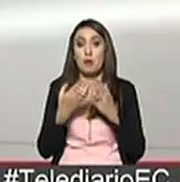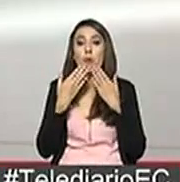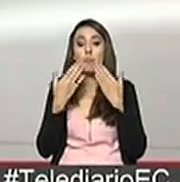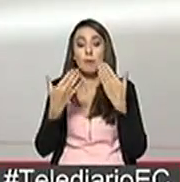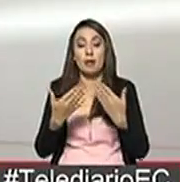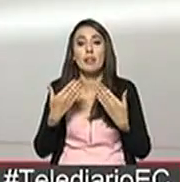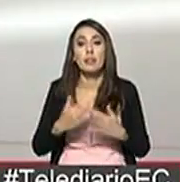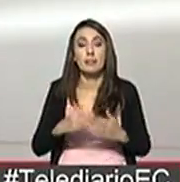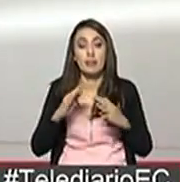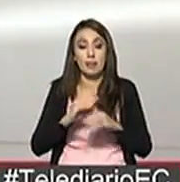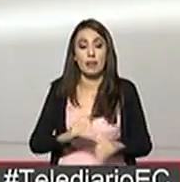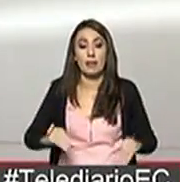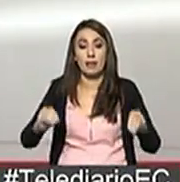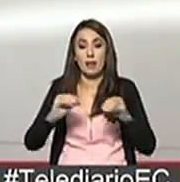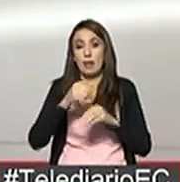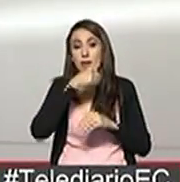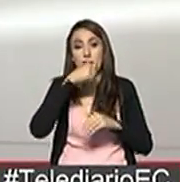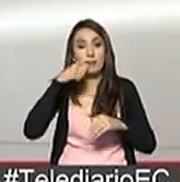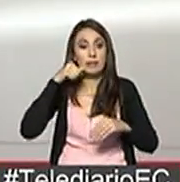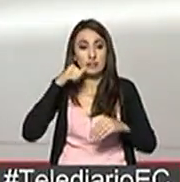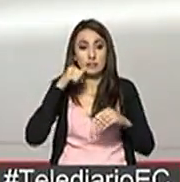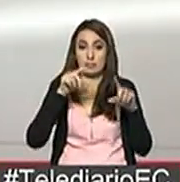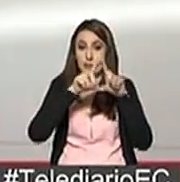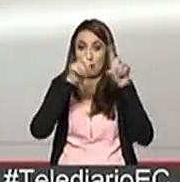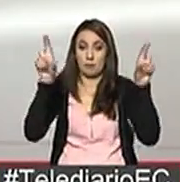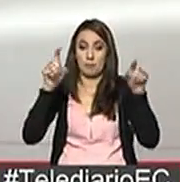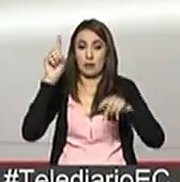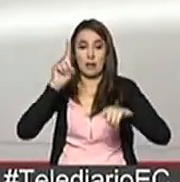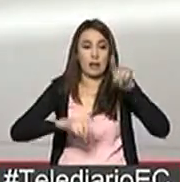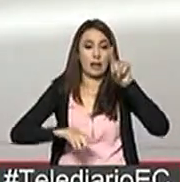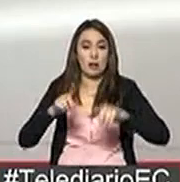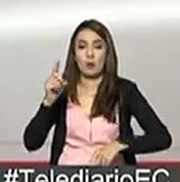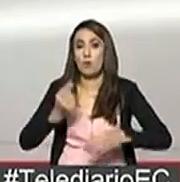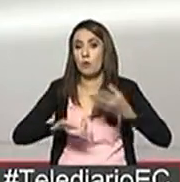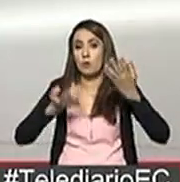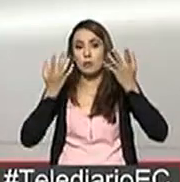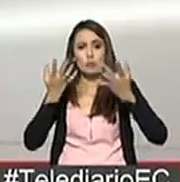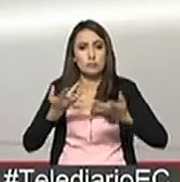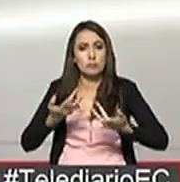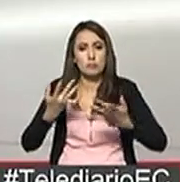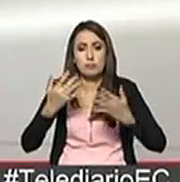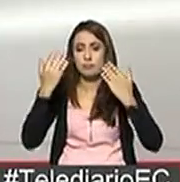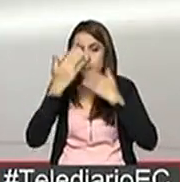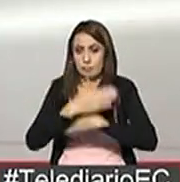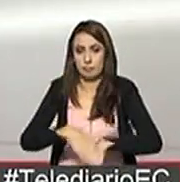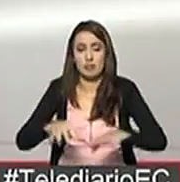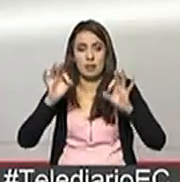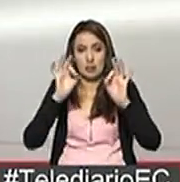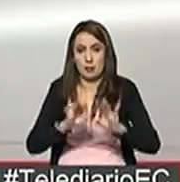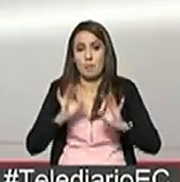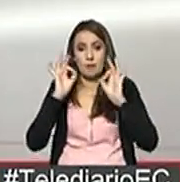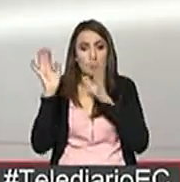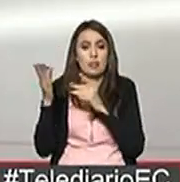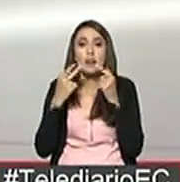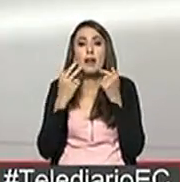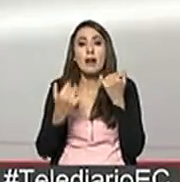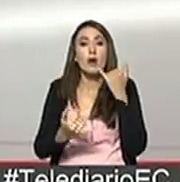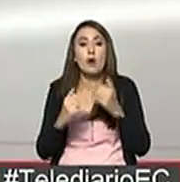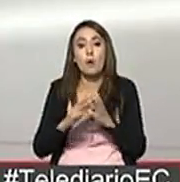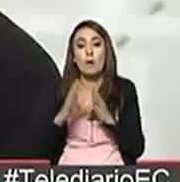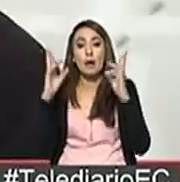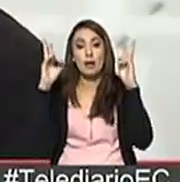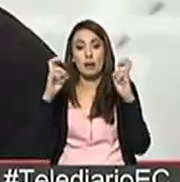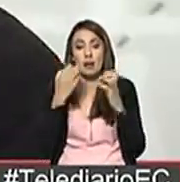el sector de la cervecería artesanal, hay mucha expectativa de lo que pueda aprobarse finalmente en la Asamblea Nacional frente a